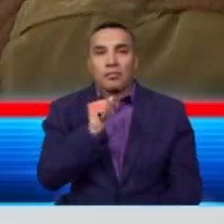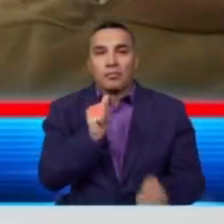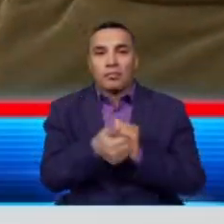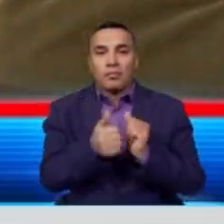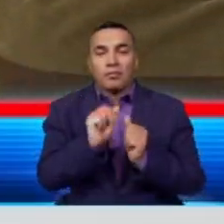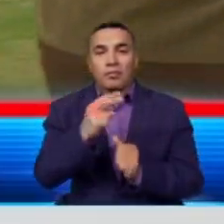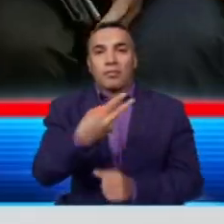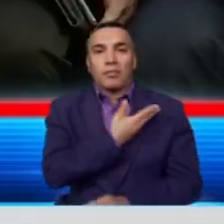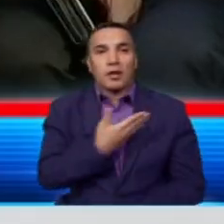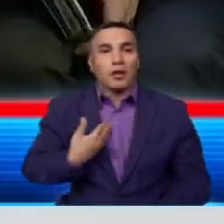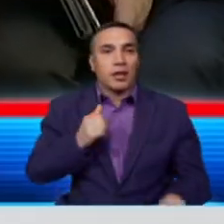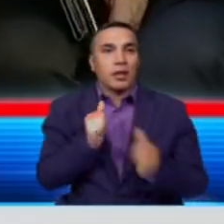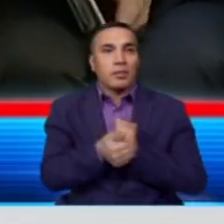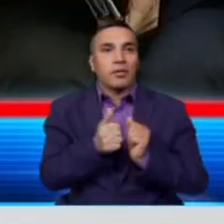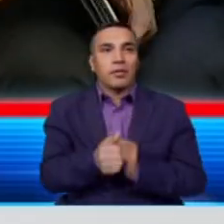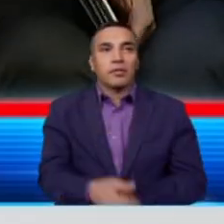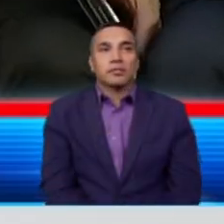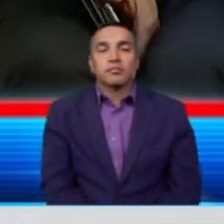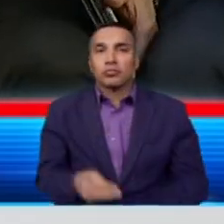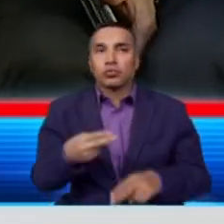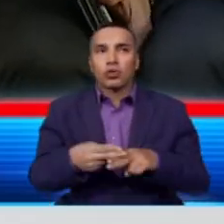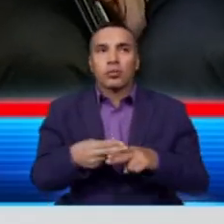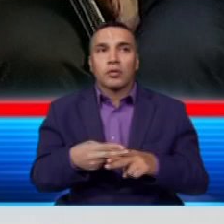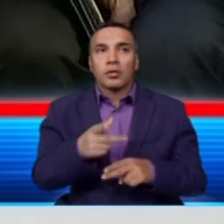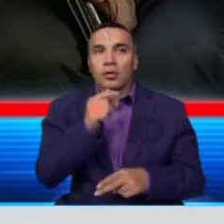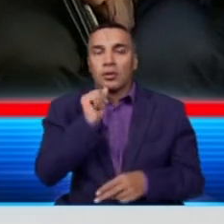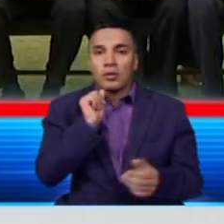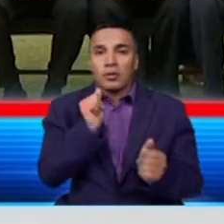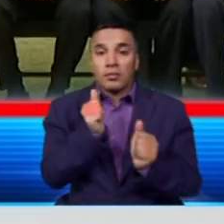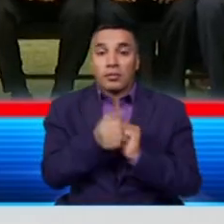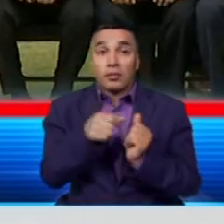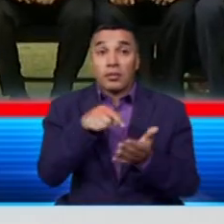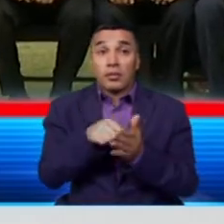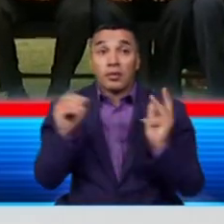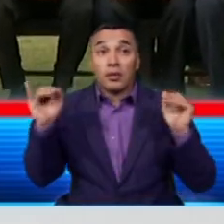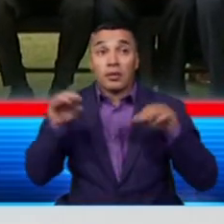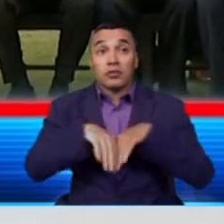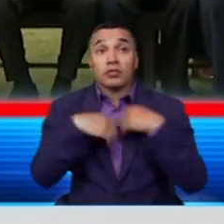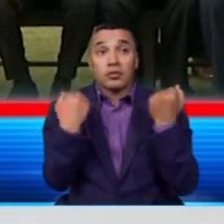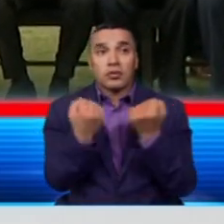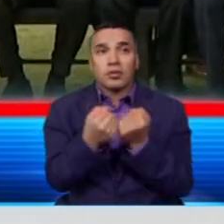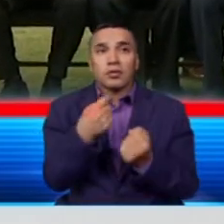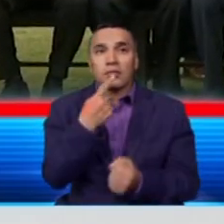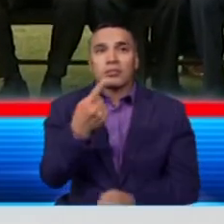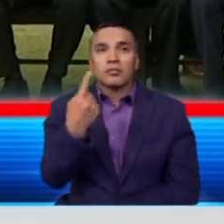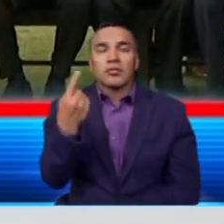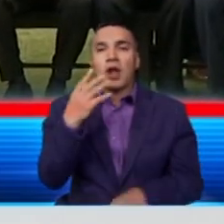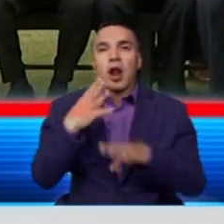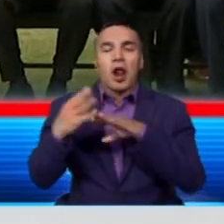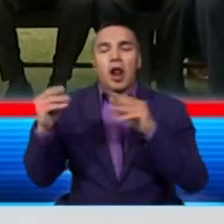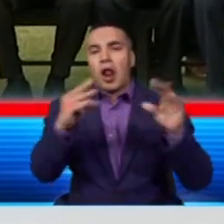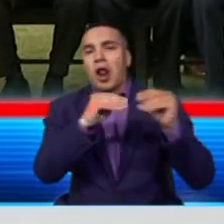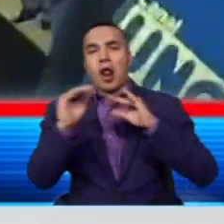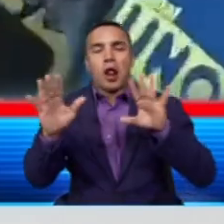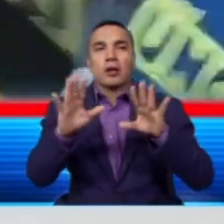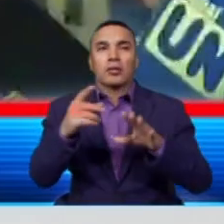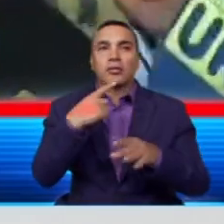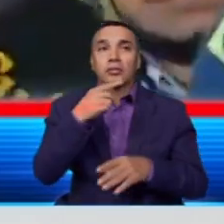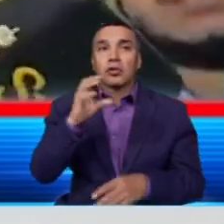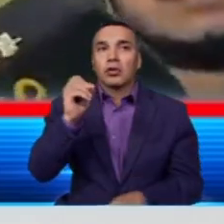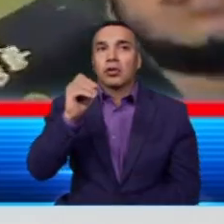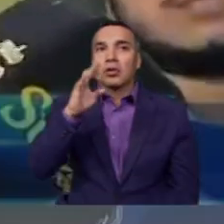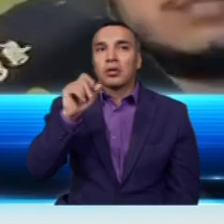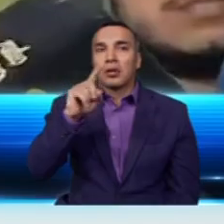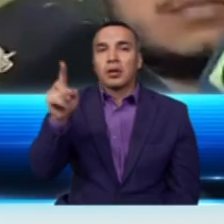deportivo Aquiles Álvarez, y los nombres que circulan en redes sociales son simples rumores. Se habla de Gabriel Cortés,